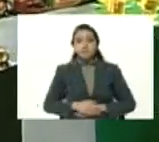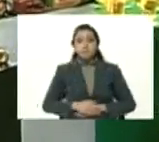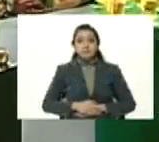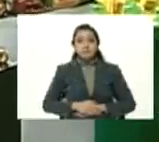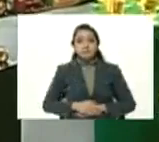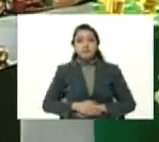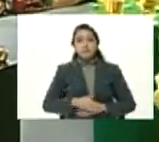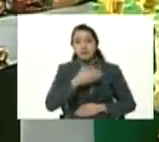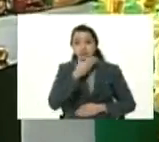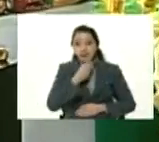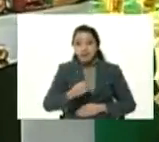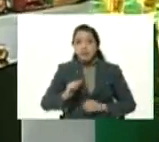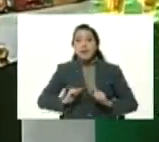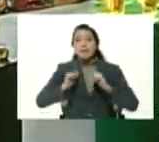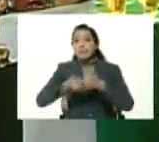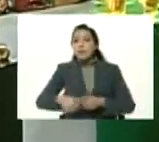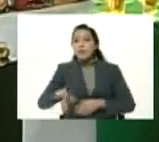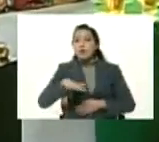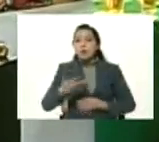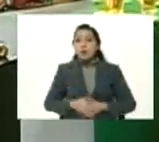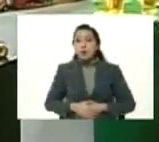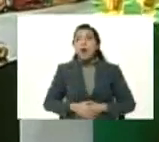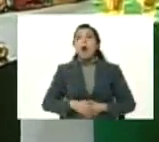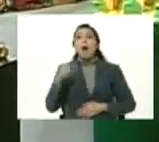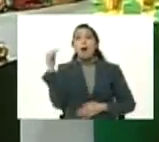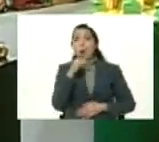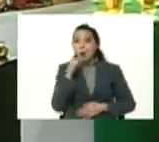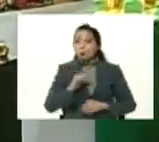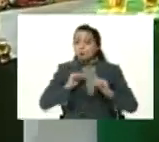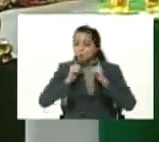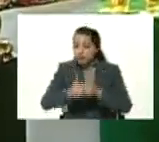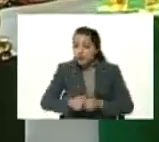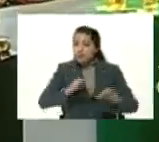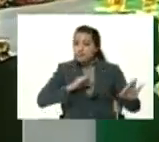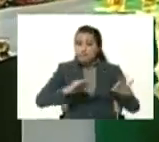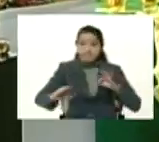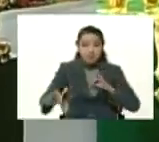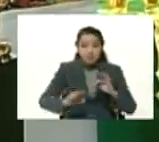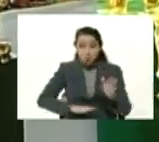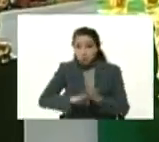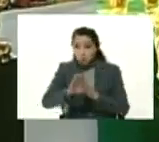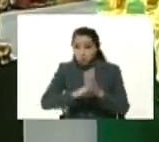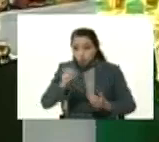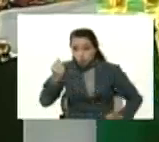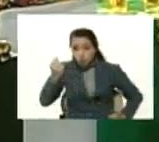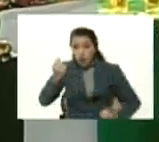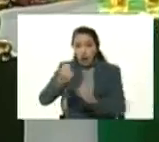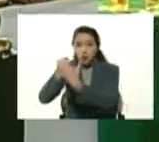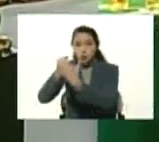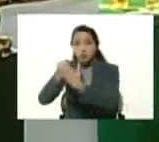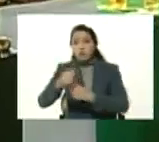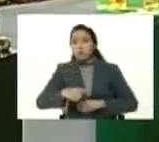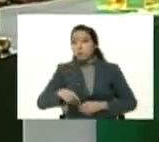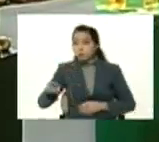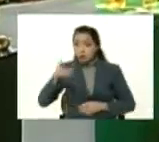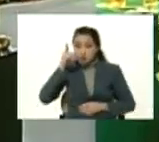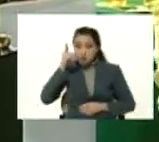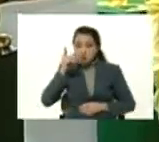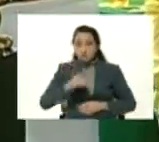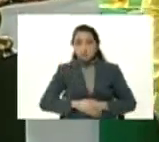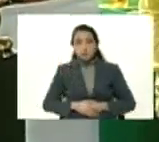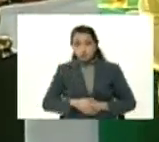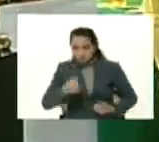navidades van a arrancar en octubre, ¿eh? Así que preparen toda la producción, ayudémoslo, Ricardo, Delcy,